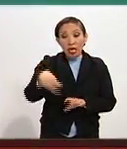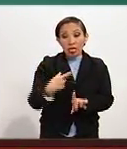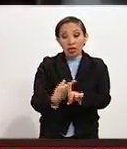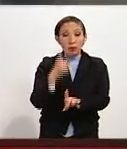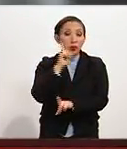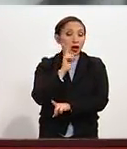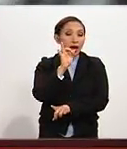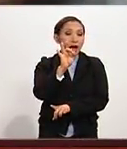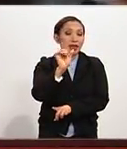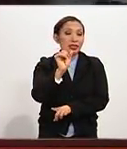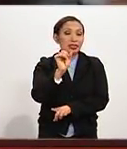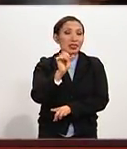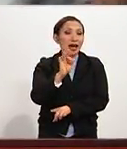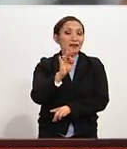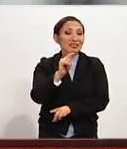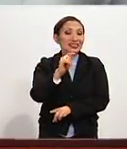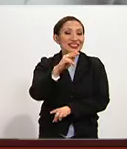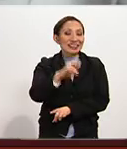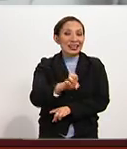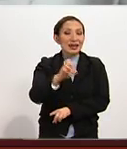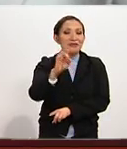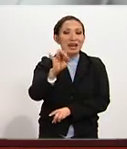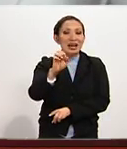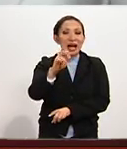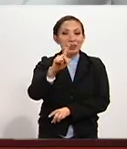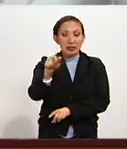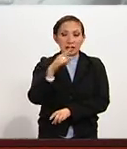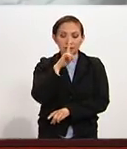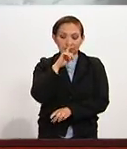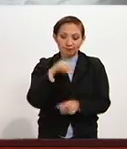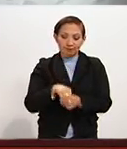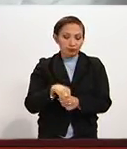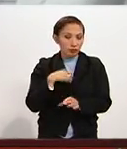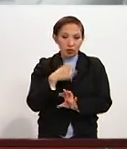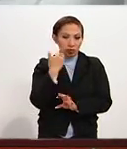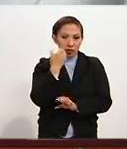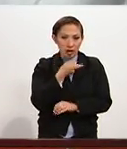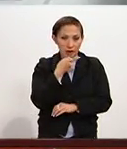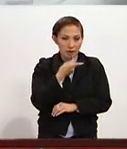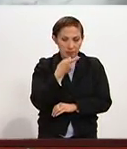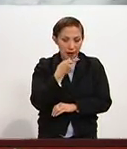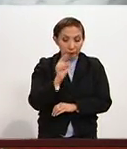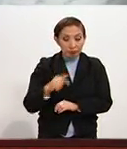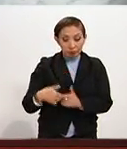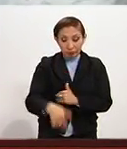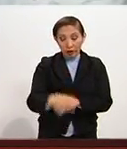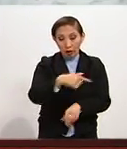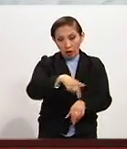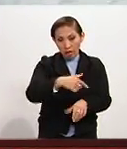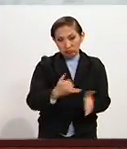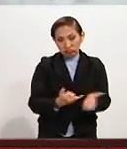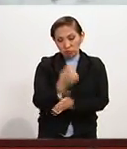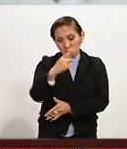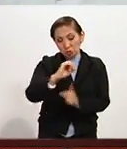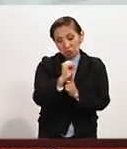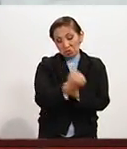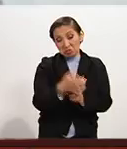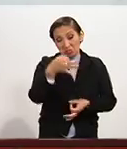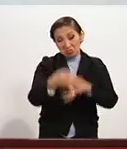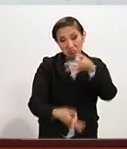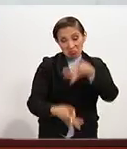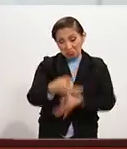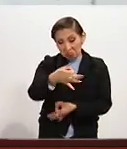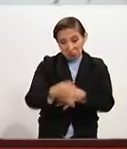de la joven Dafne Fernández. Ahí se reservó su derecho a declarar. En las próximas horas se va a definir su situación